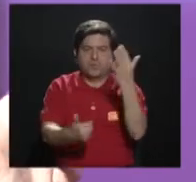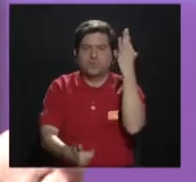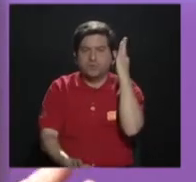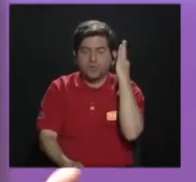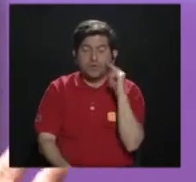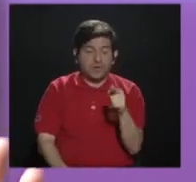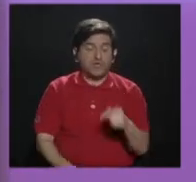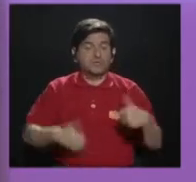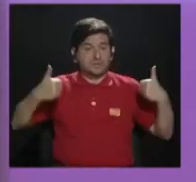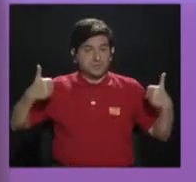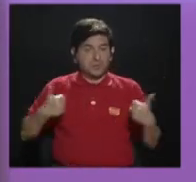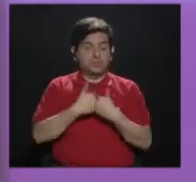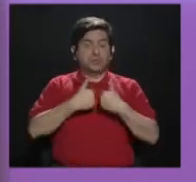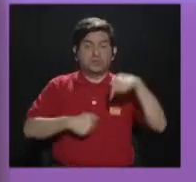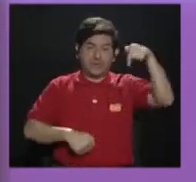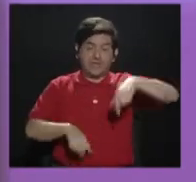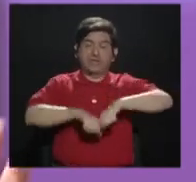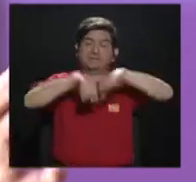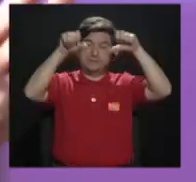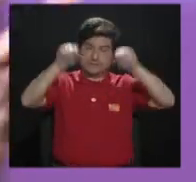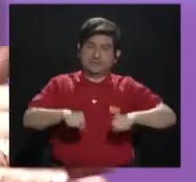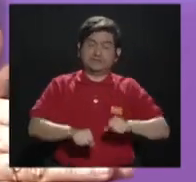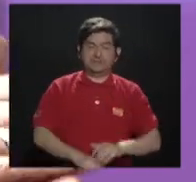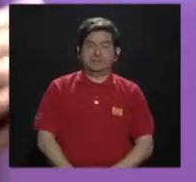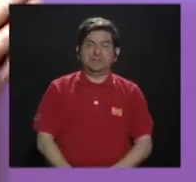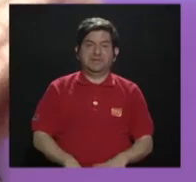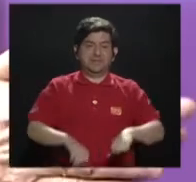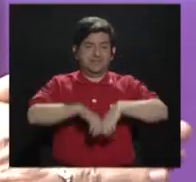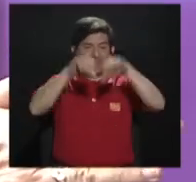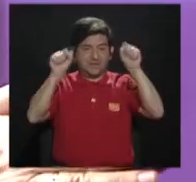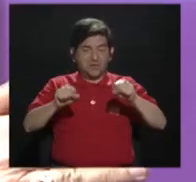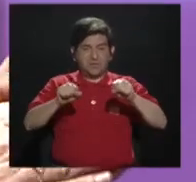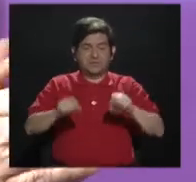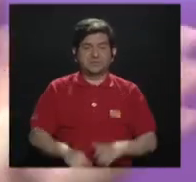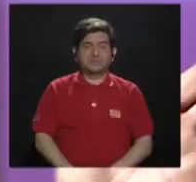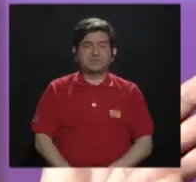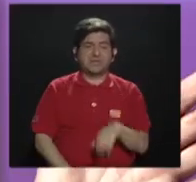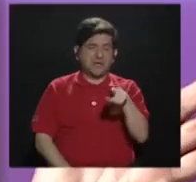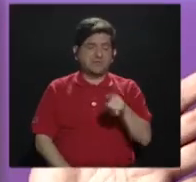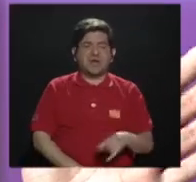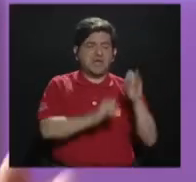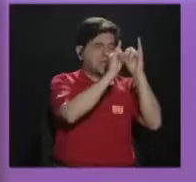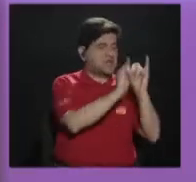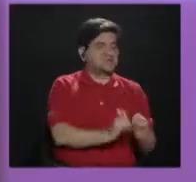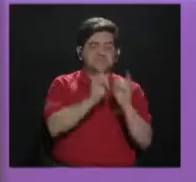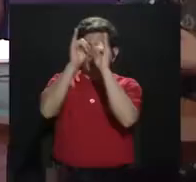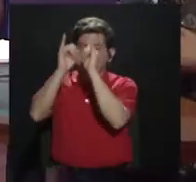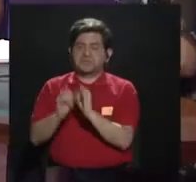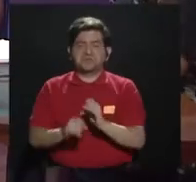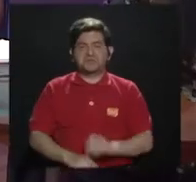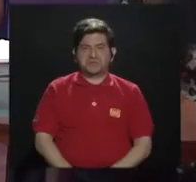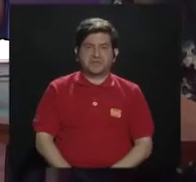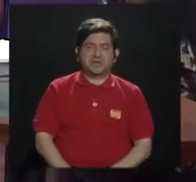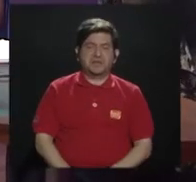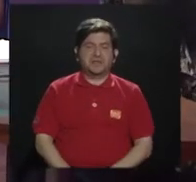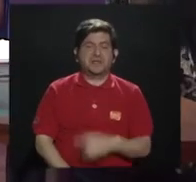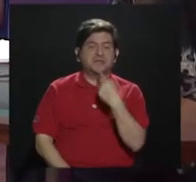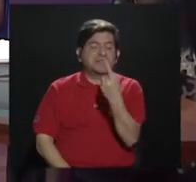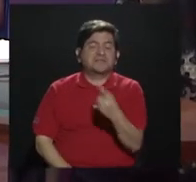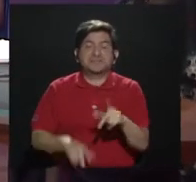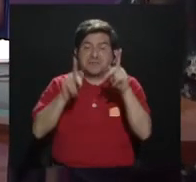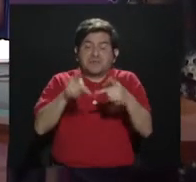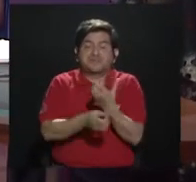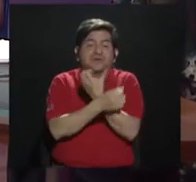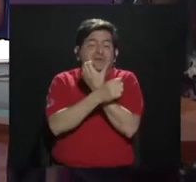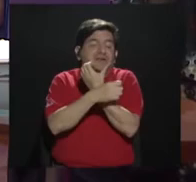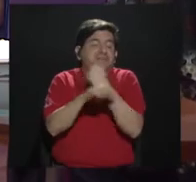eso es un desafío en este sistema, ¿verdad? Un sistema que empuja al individualismo. Cuídese, sálvese quien pueda. Cada quien,